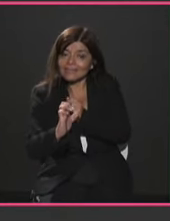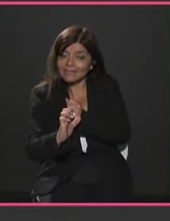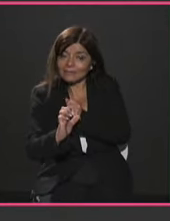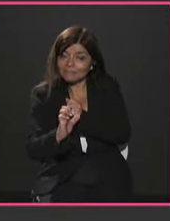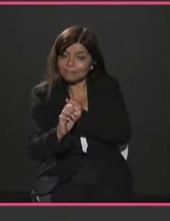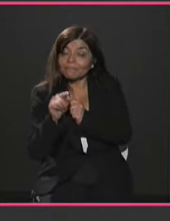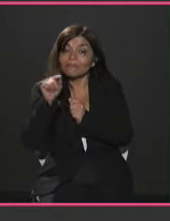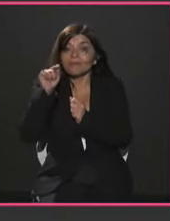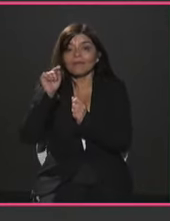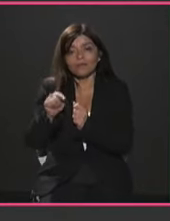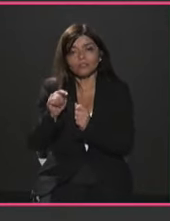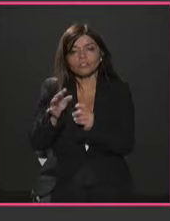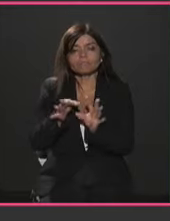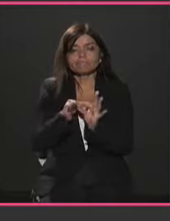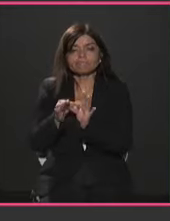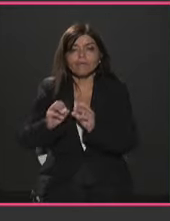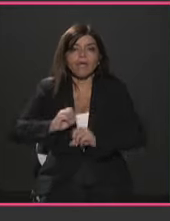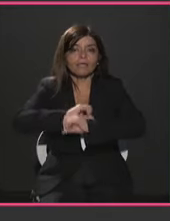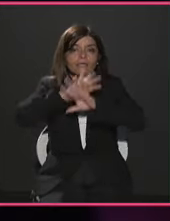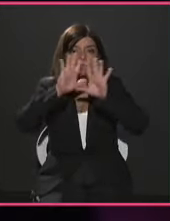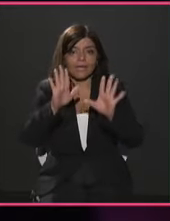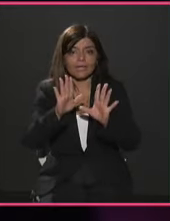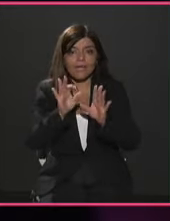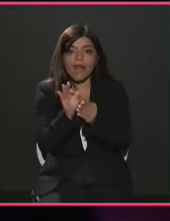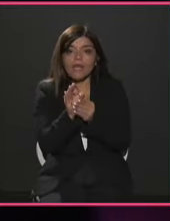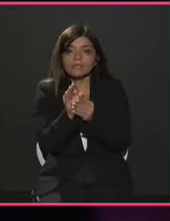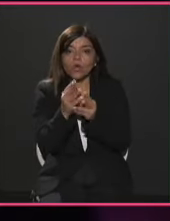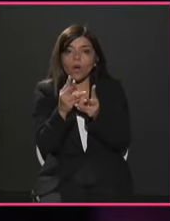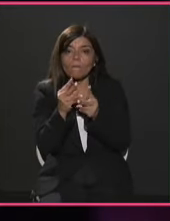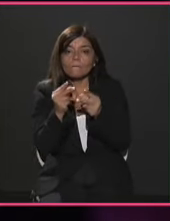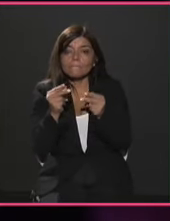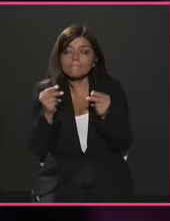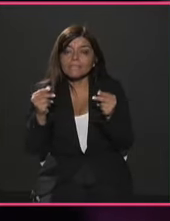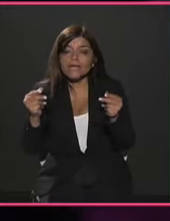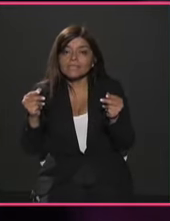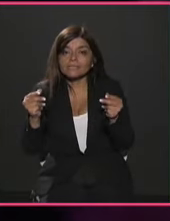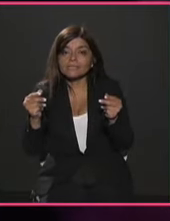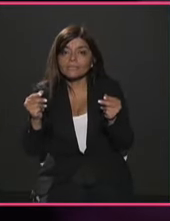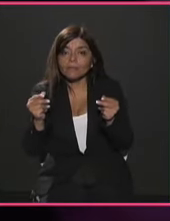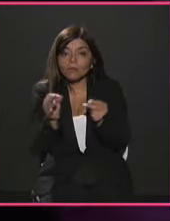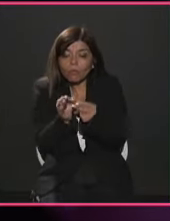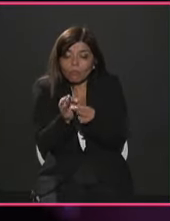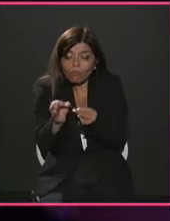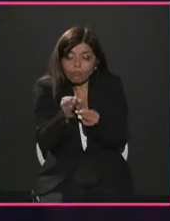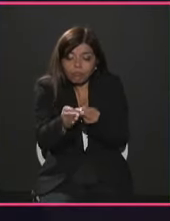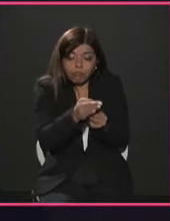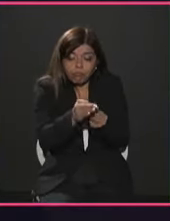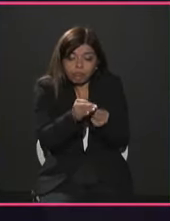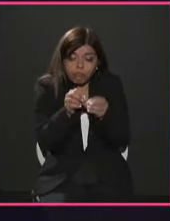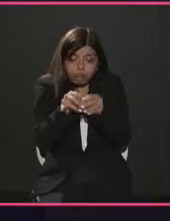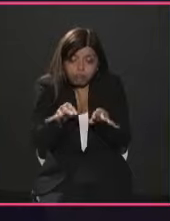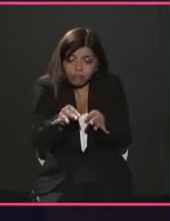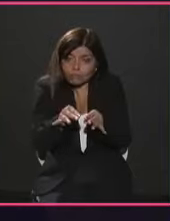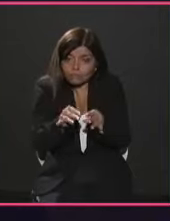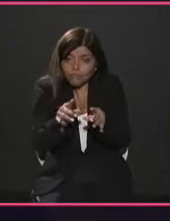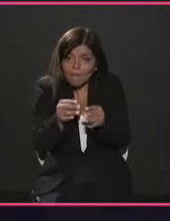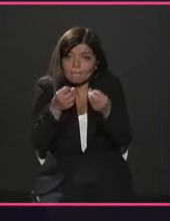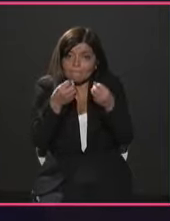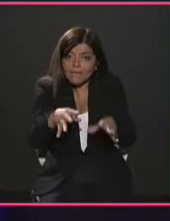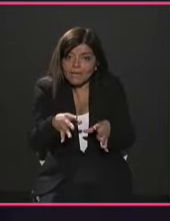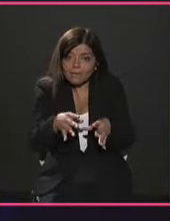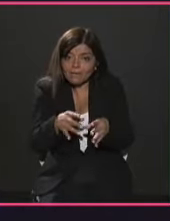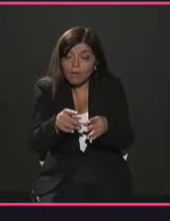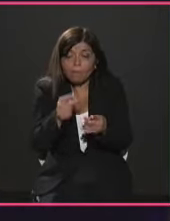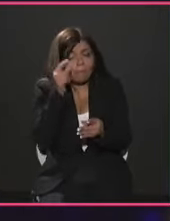propiedad fundamental bien Clara y es que las células pierden la habilidad de dividirse y de reproducir Eso no significa que las células estén